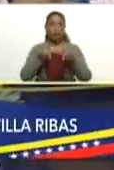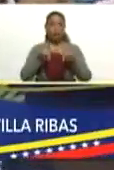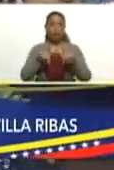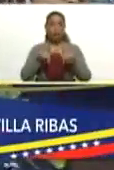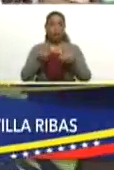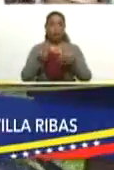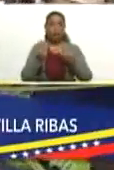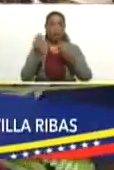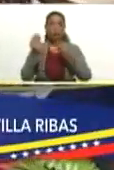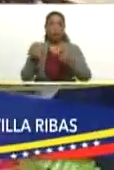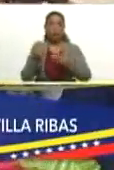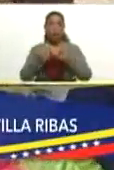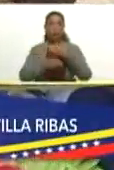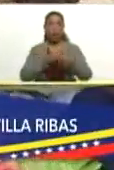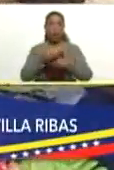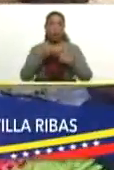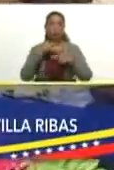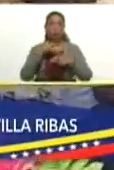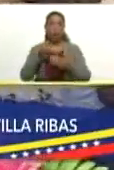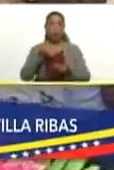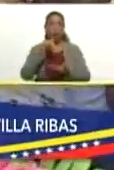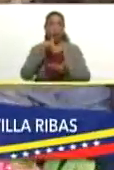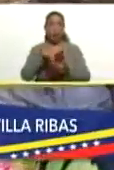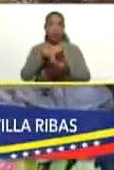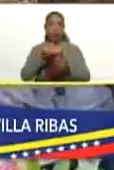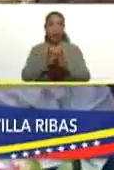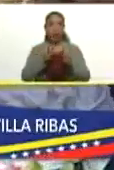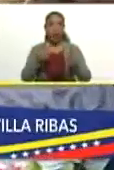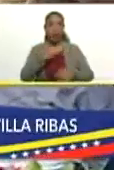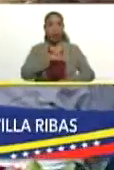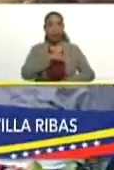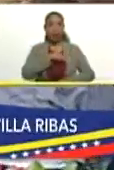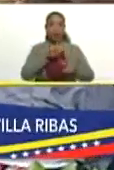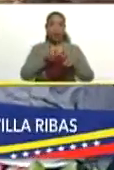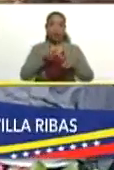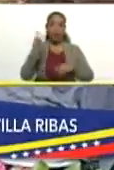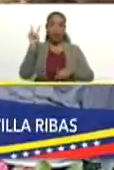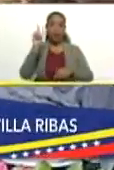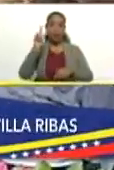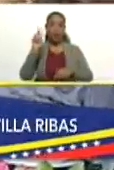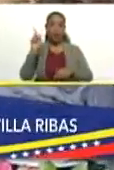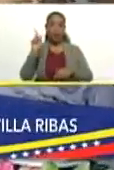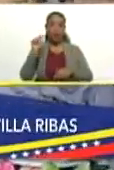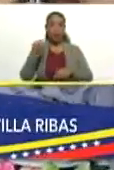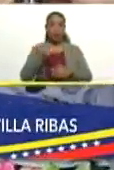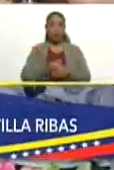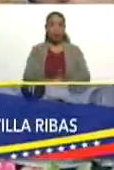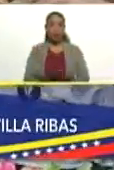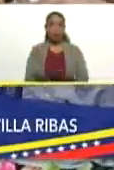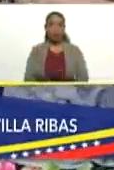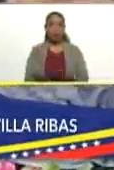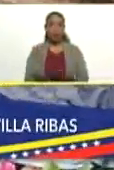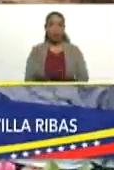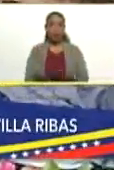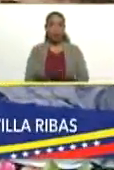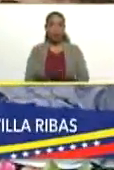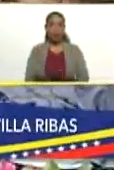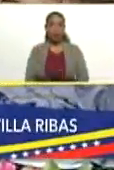entrega que estamos haciendo a nivel nacional de la gran misión Vivienda Venezuela en sus 12 años.